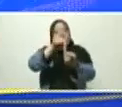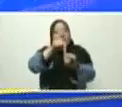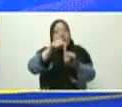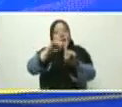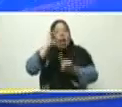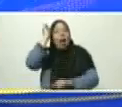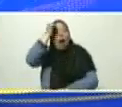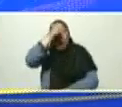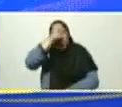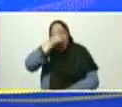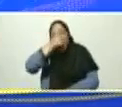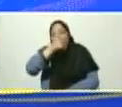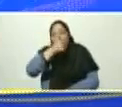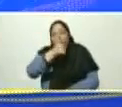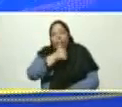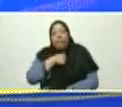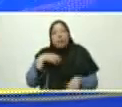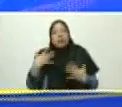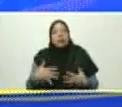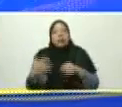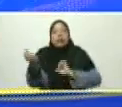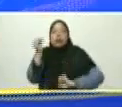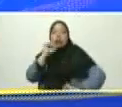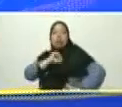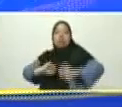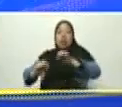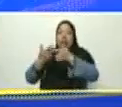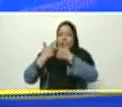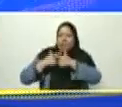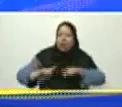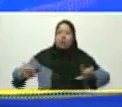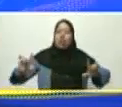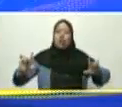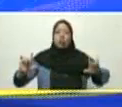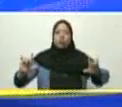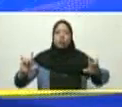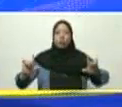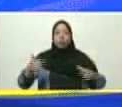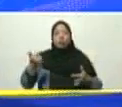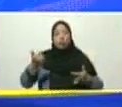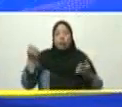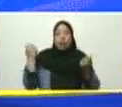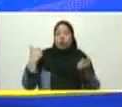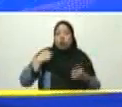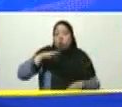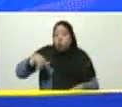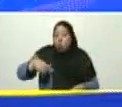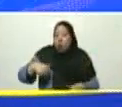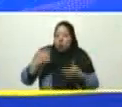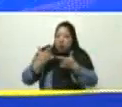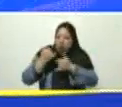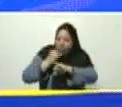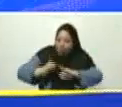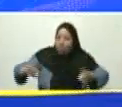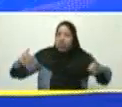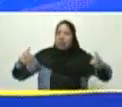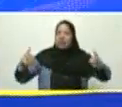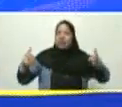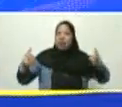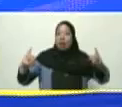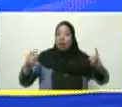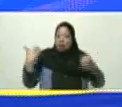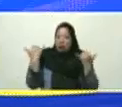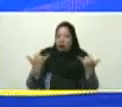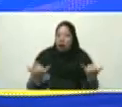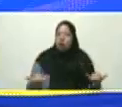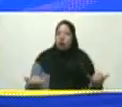tenaz defender nuestra dignidad y nuestra independencia, ejercer nuestra soberanía y nuestra libertad. Hemos